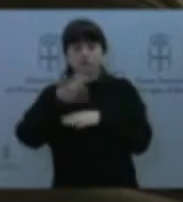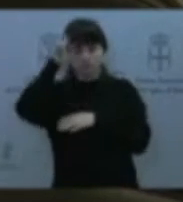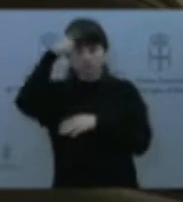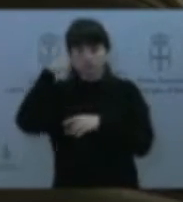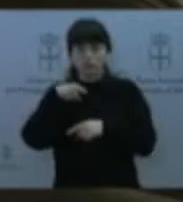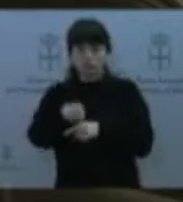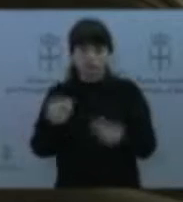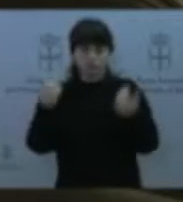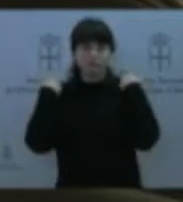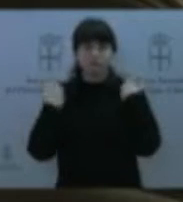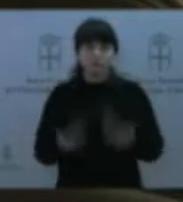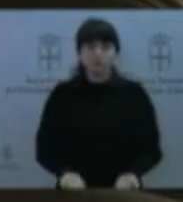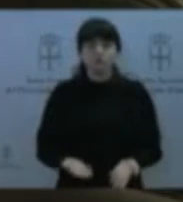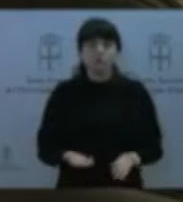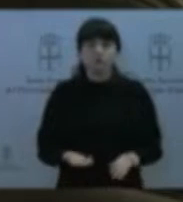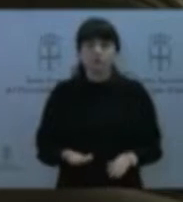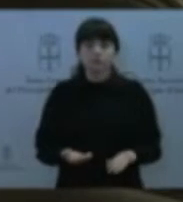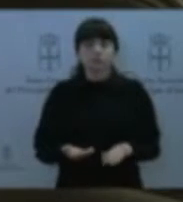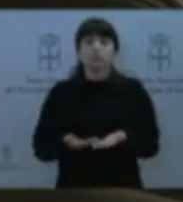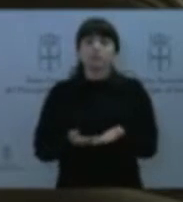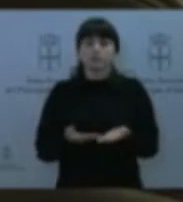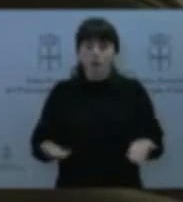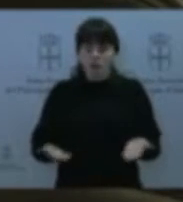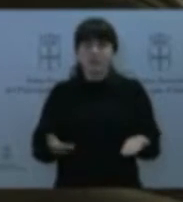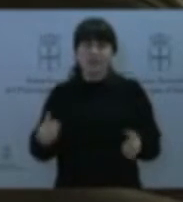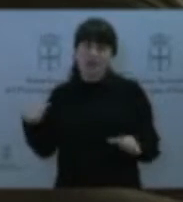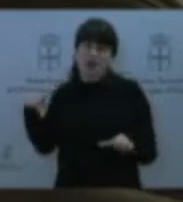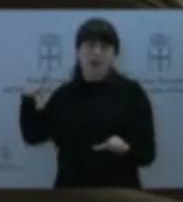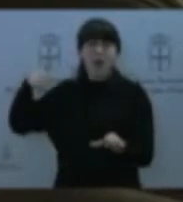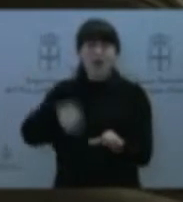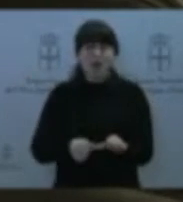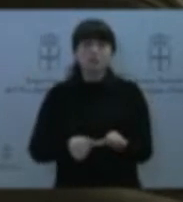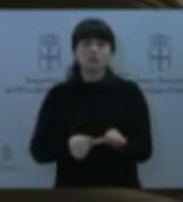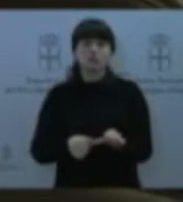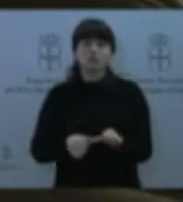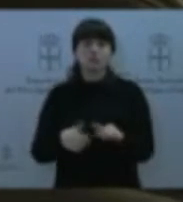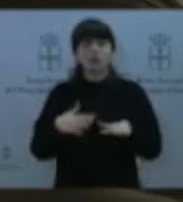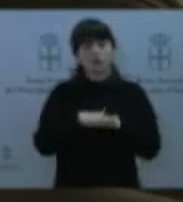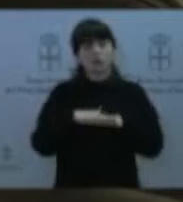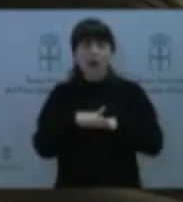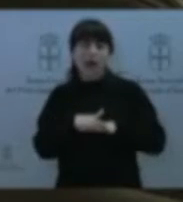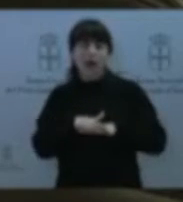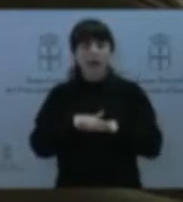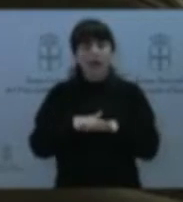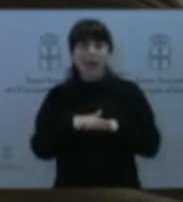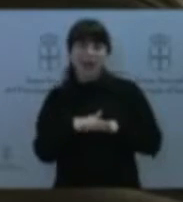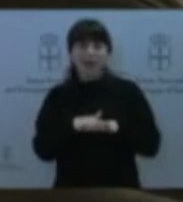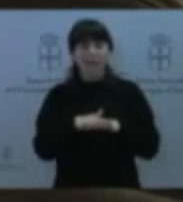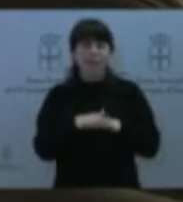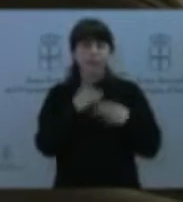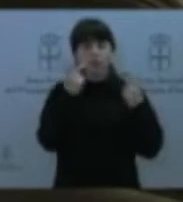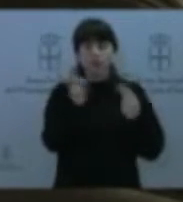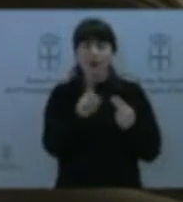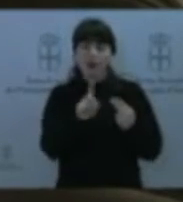mire, viene años tejiendo una red paralela al sector público que bajo distintos formatos, uno de ellos las empresas públicas, deriva la gestión de